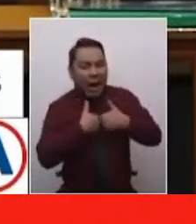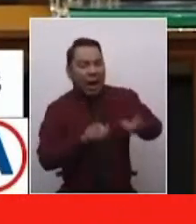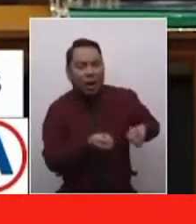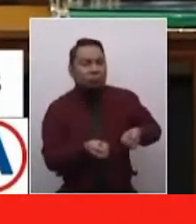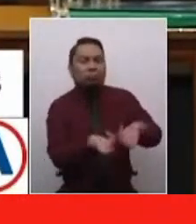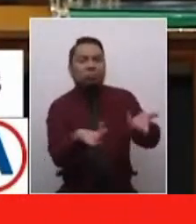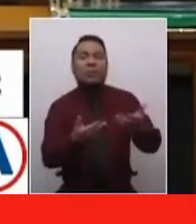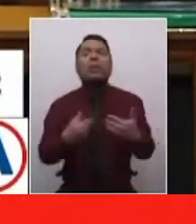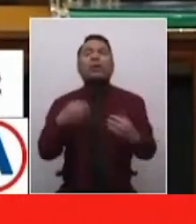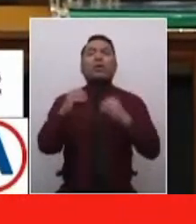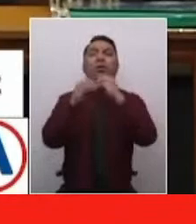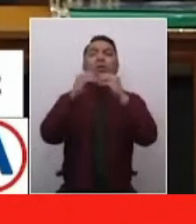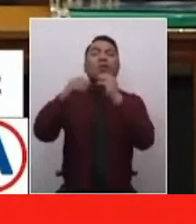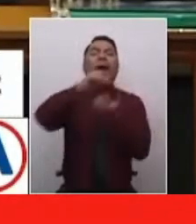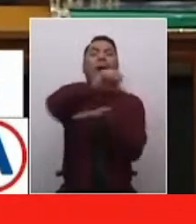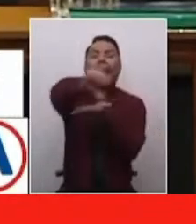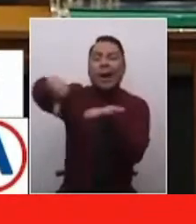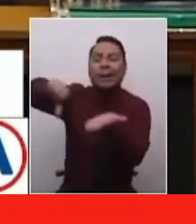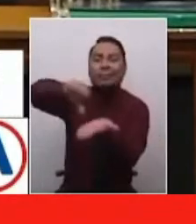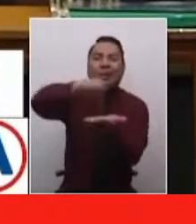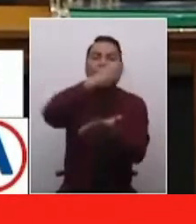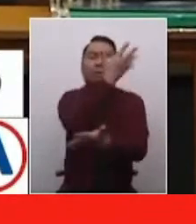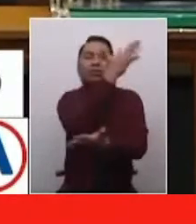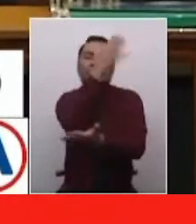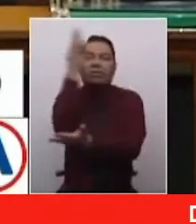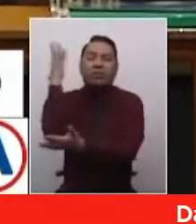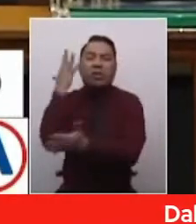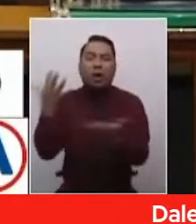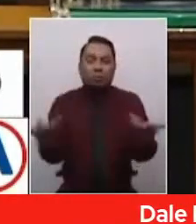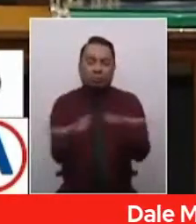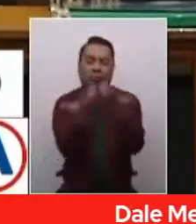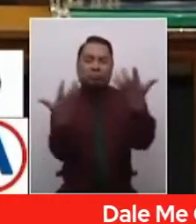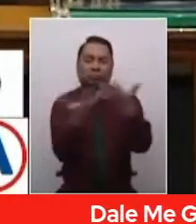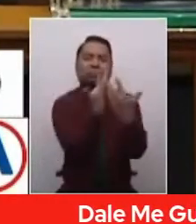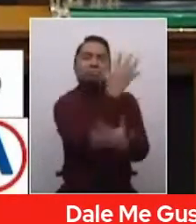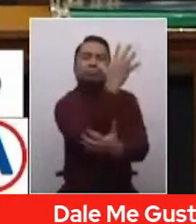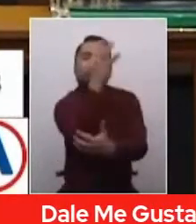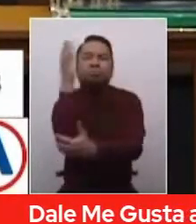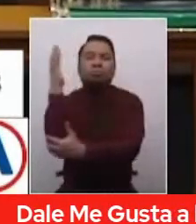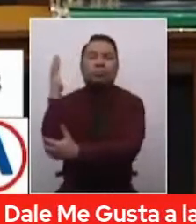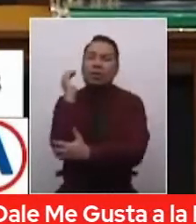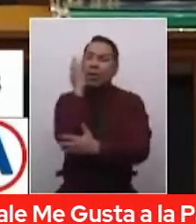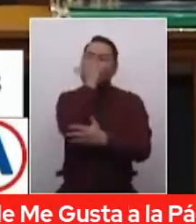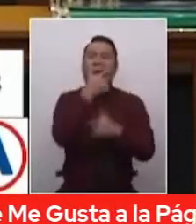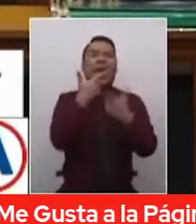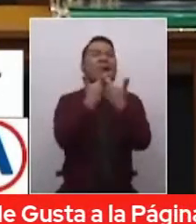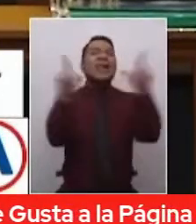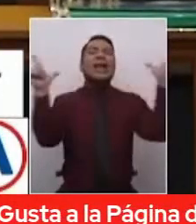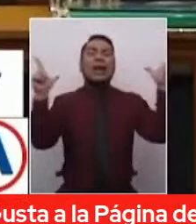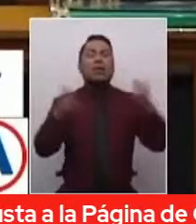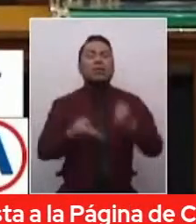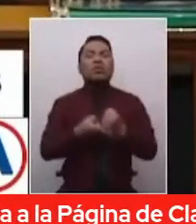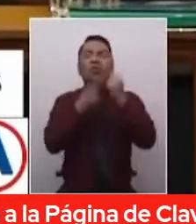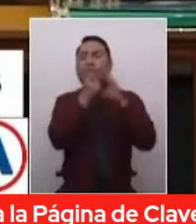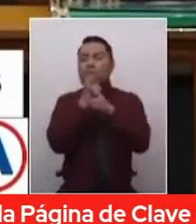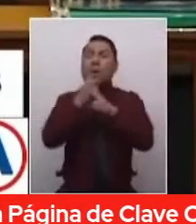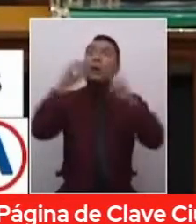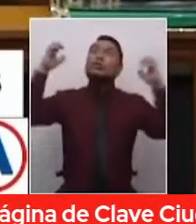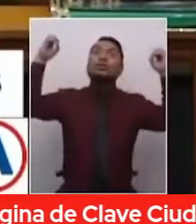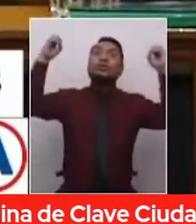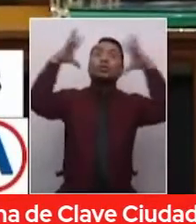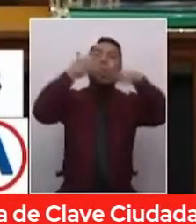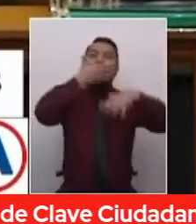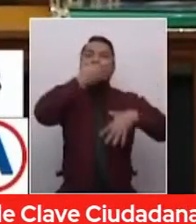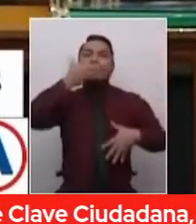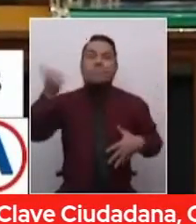construir bulevares, áreas verdes, jardines, espacios libres, con seguridad, con mejor alumbrado